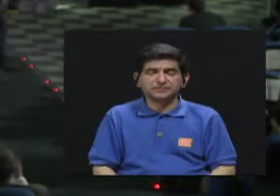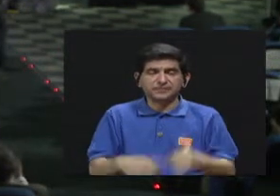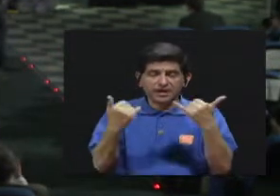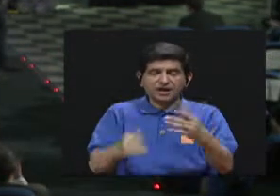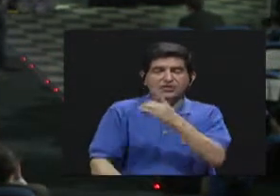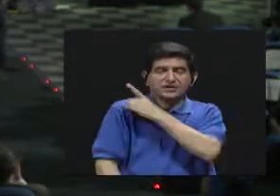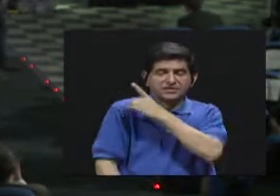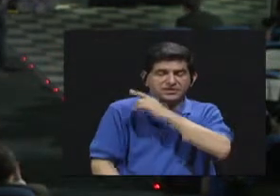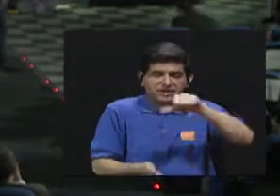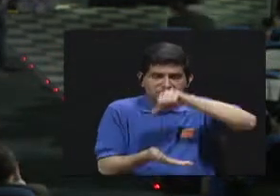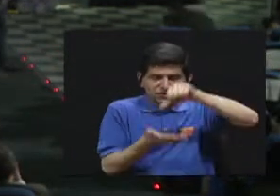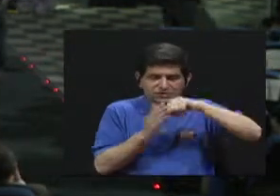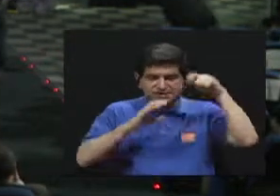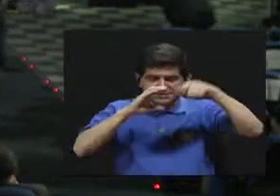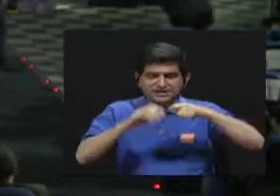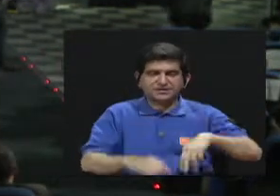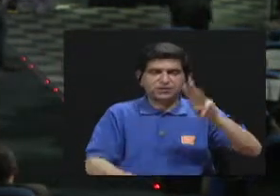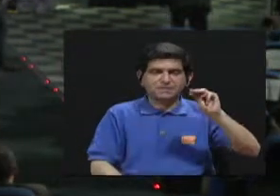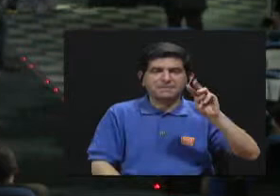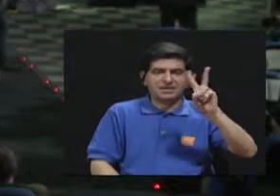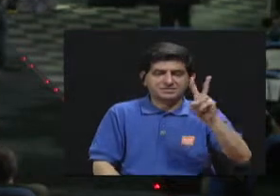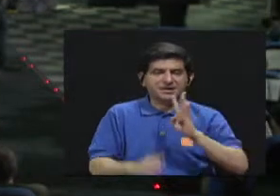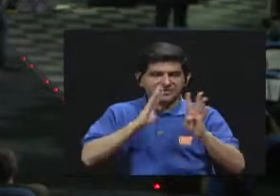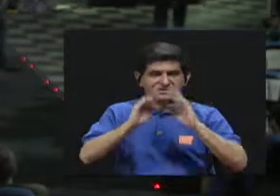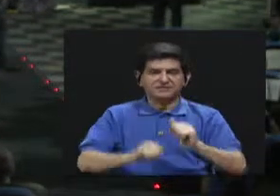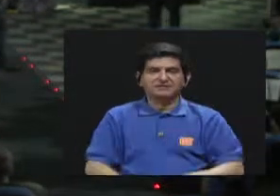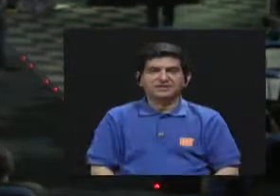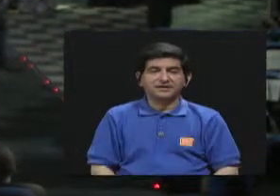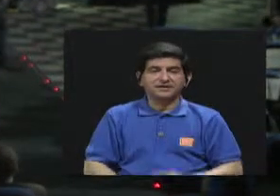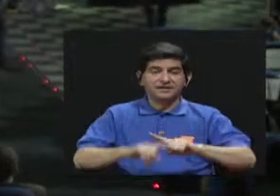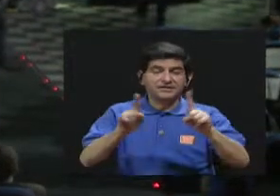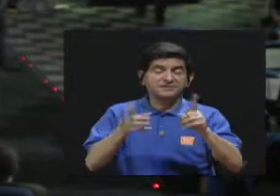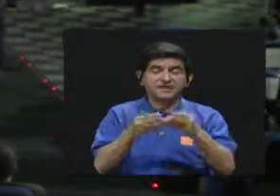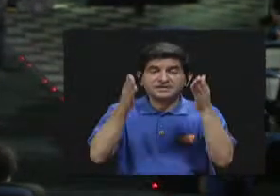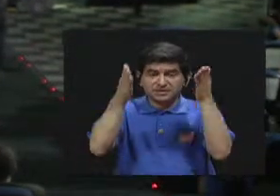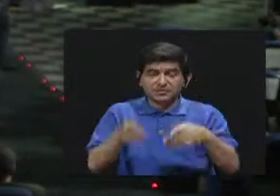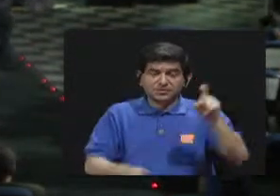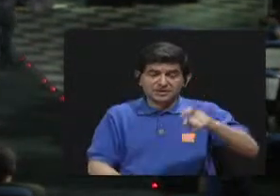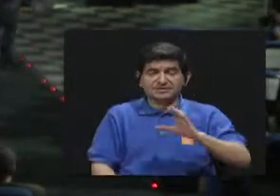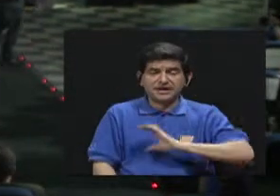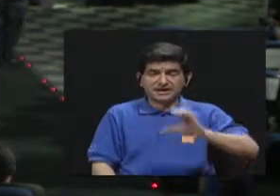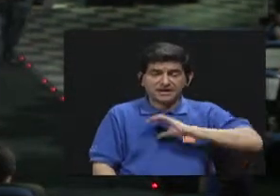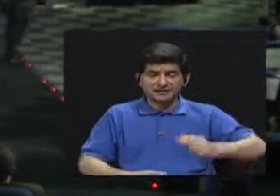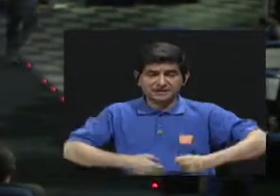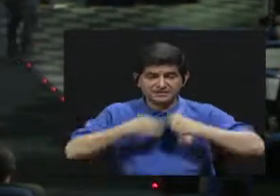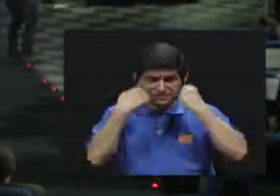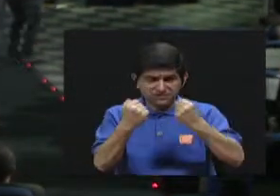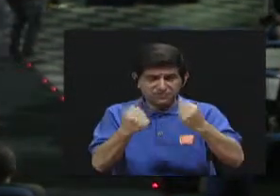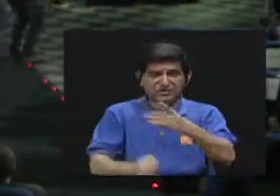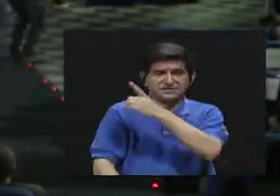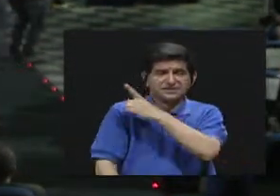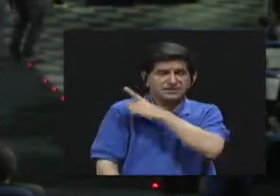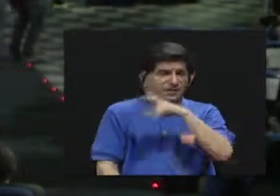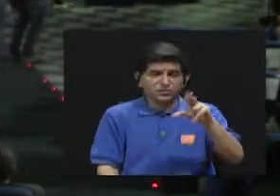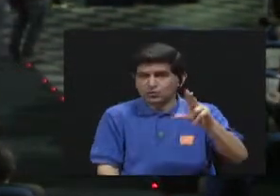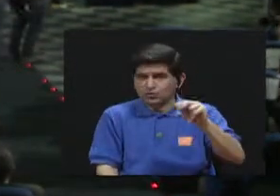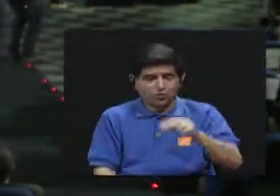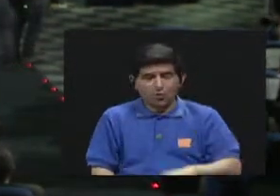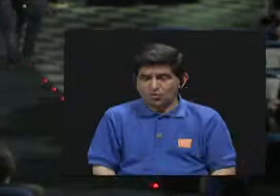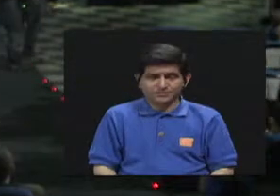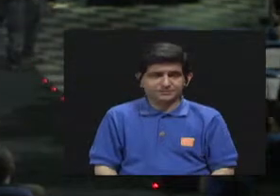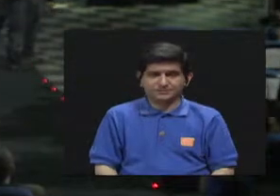Max Valverde. A diferencia del productor, generalmente necesita un carácter más fuerte. En cambio, un director no es... Sí. Es